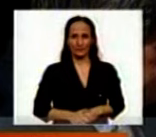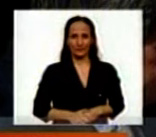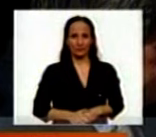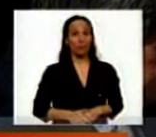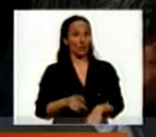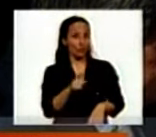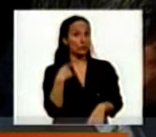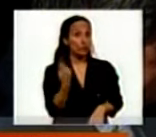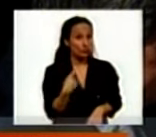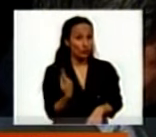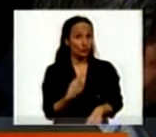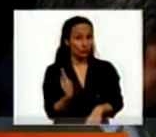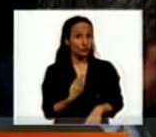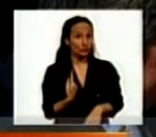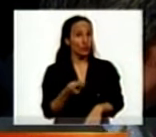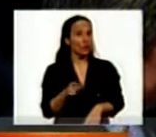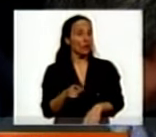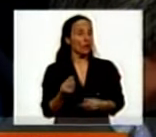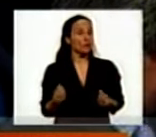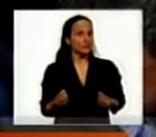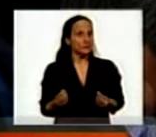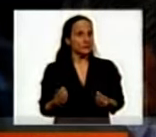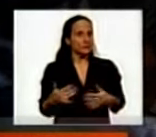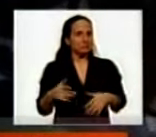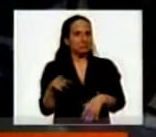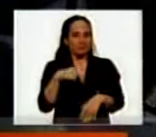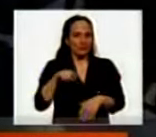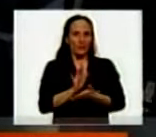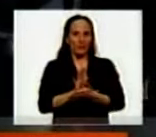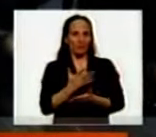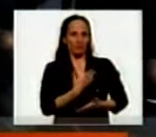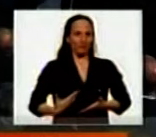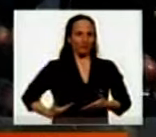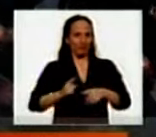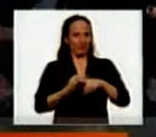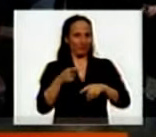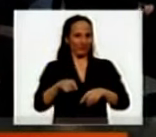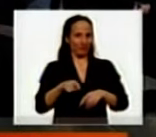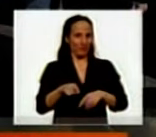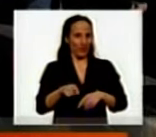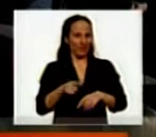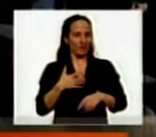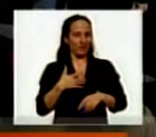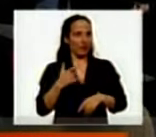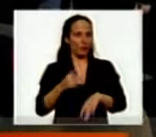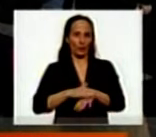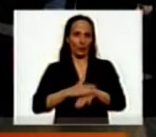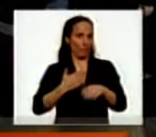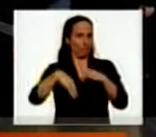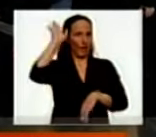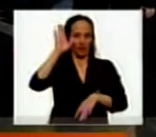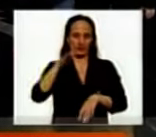Y nosotros, los que nos toca conducir desde la política, tenemos más